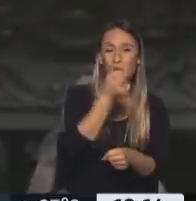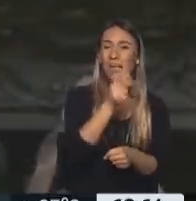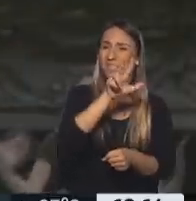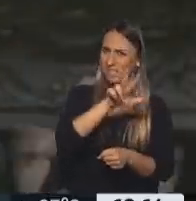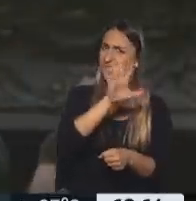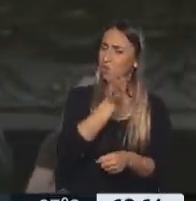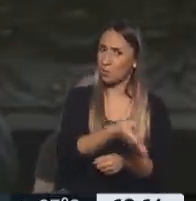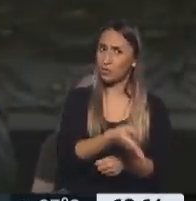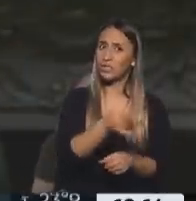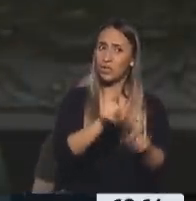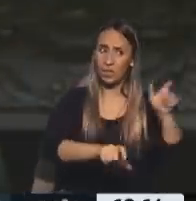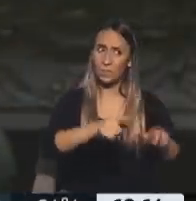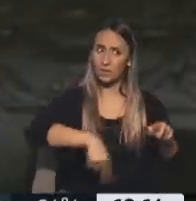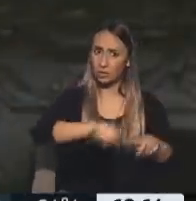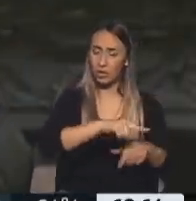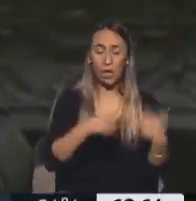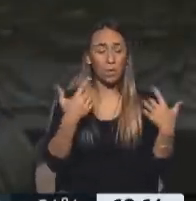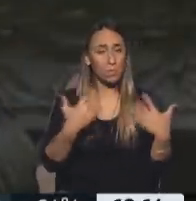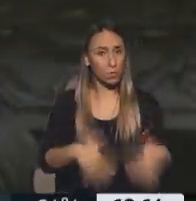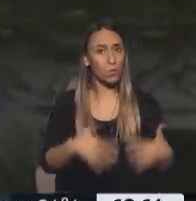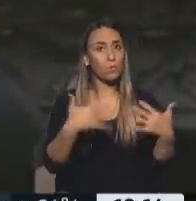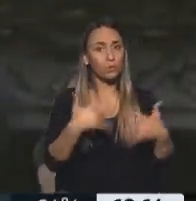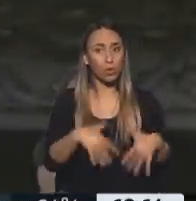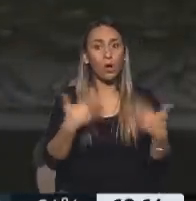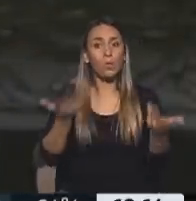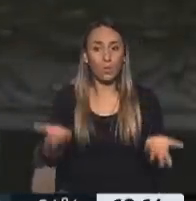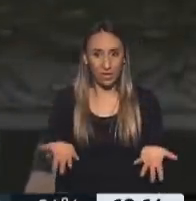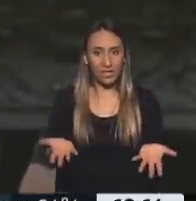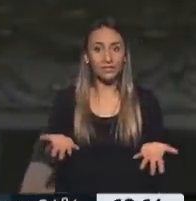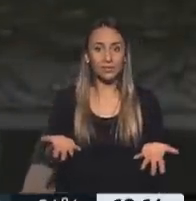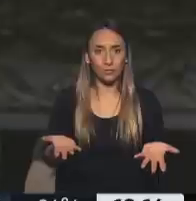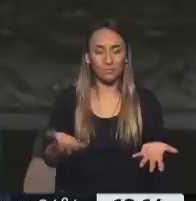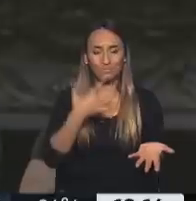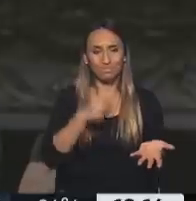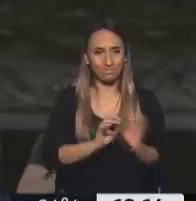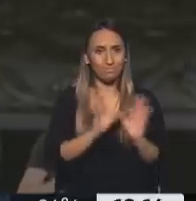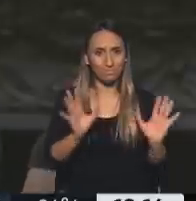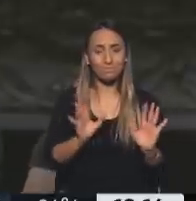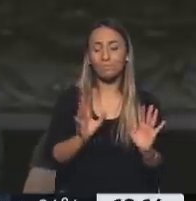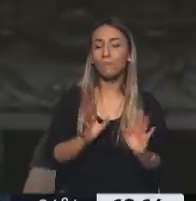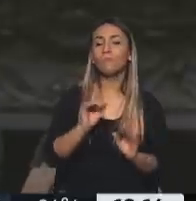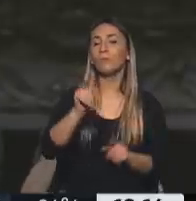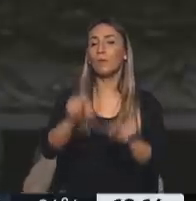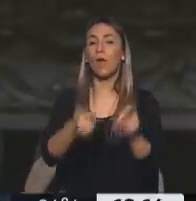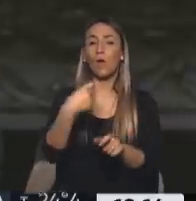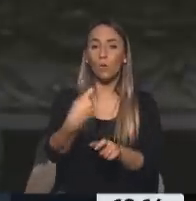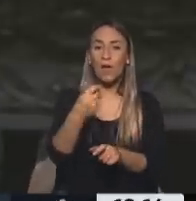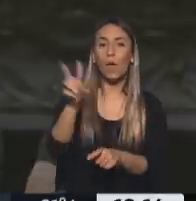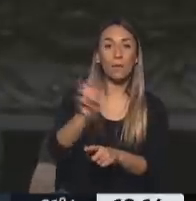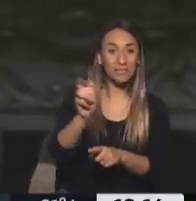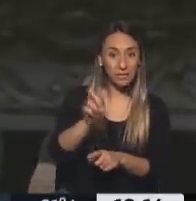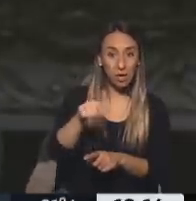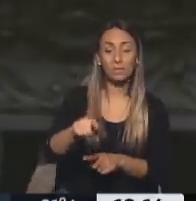feliz de guardar esos milagros y macao explica muchos jubilados y pensionados van a recibir y van a recibir